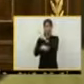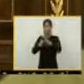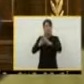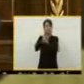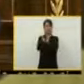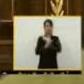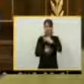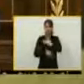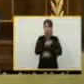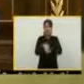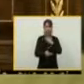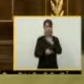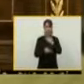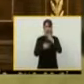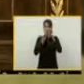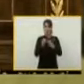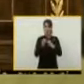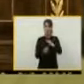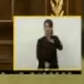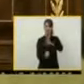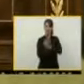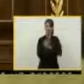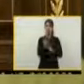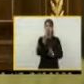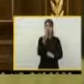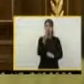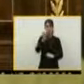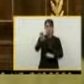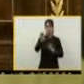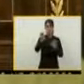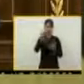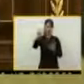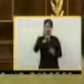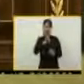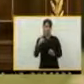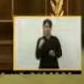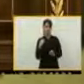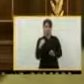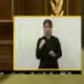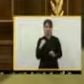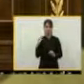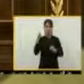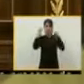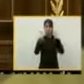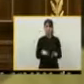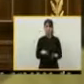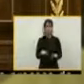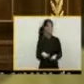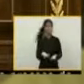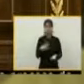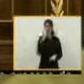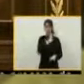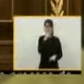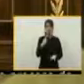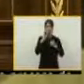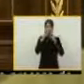de acordo. Artigo 135 da Constitución Española, mes de agosto de 2011, xa está moi comentado e moi sabido cal foi